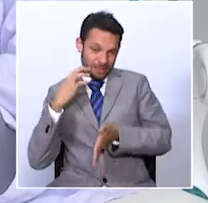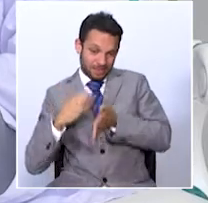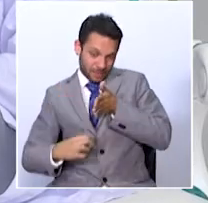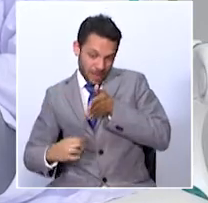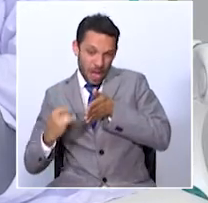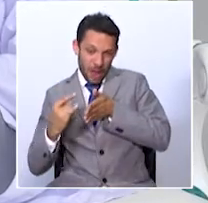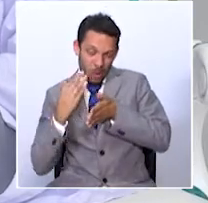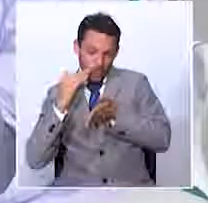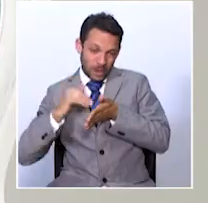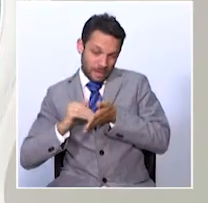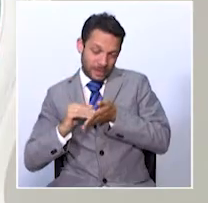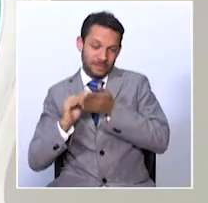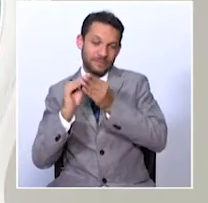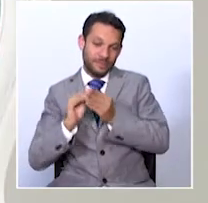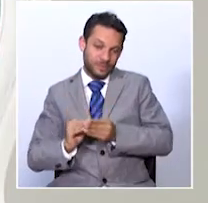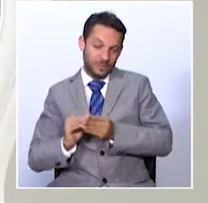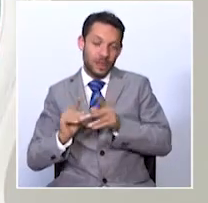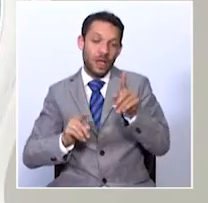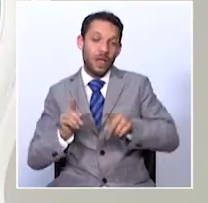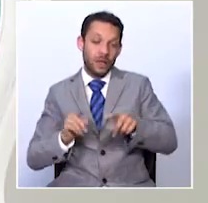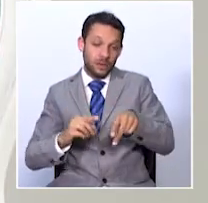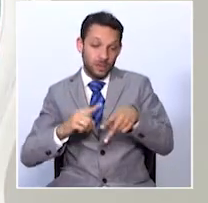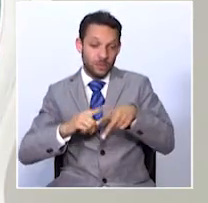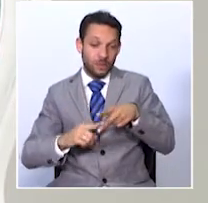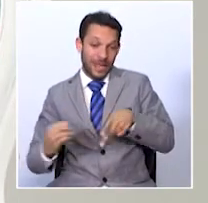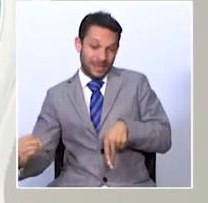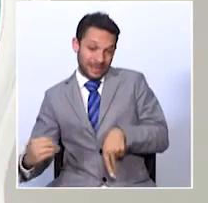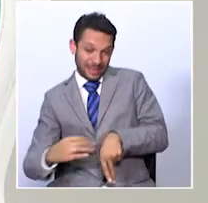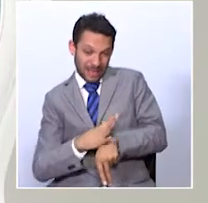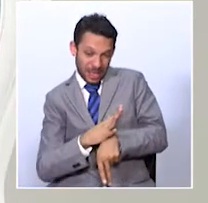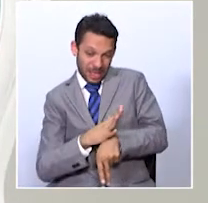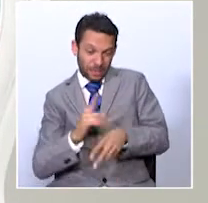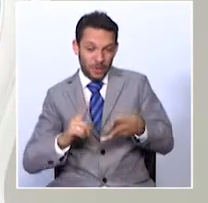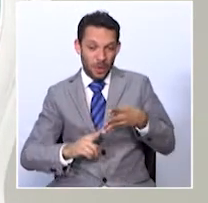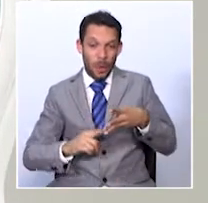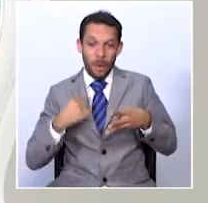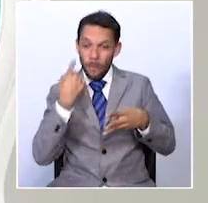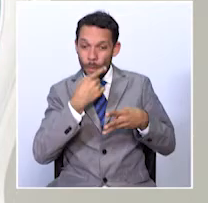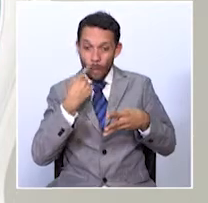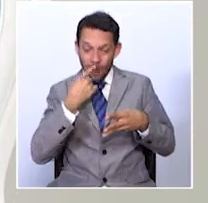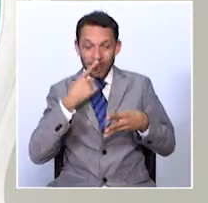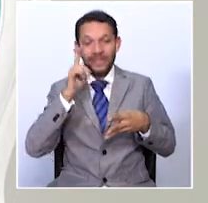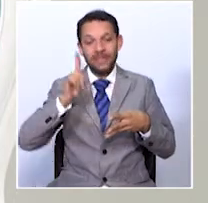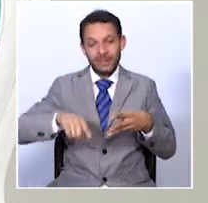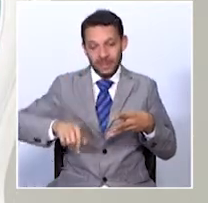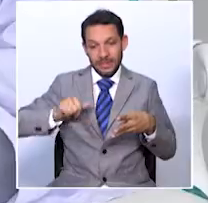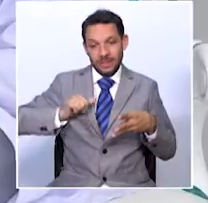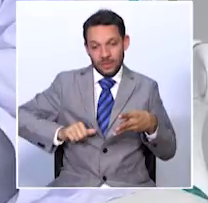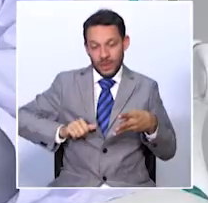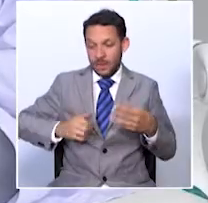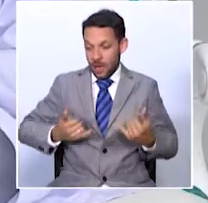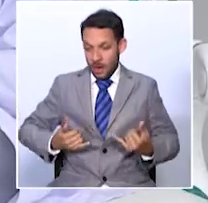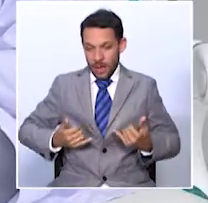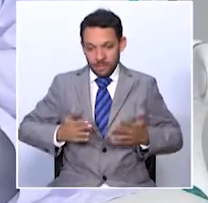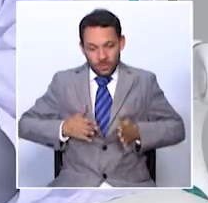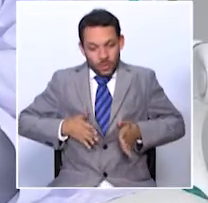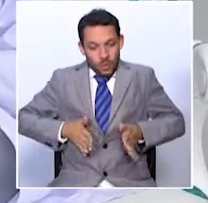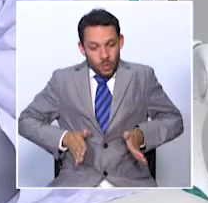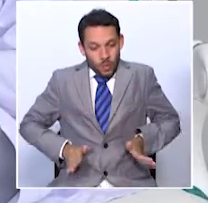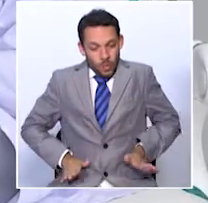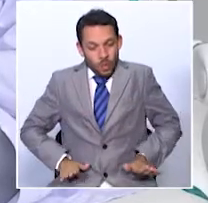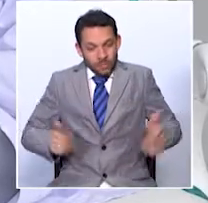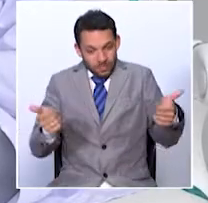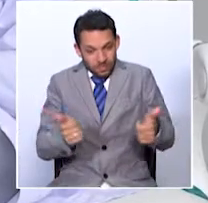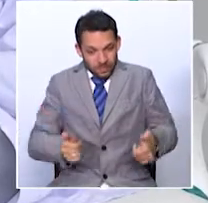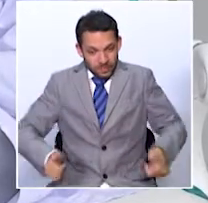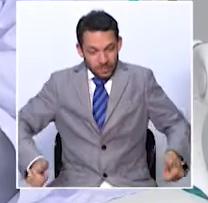en quemados, en cáncer, en labio paladar hendido y demás. Abdomen. Bueno, el